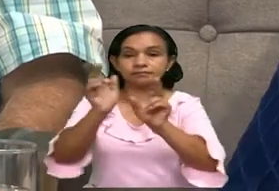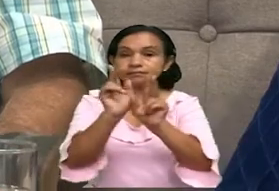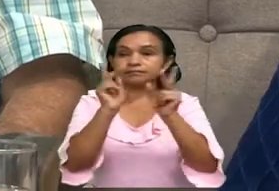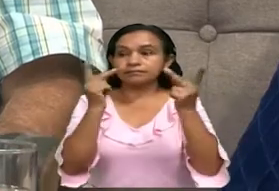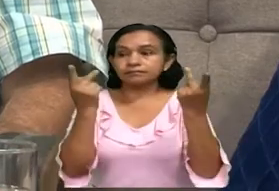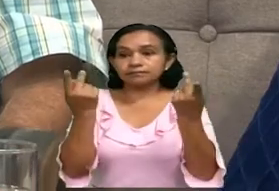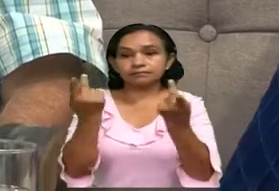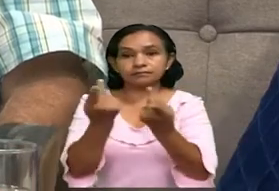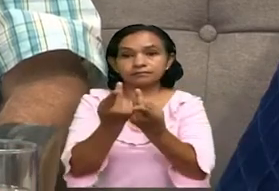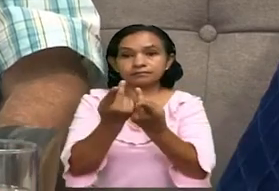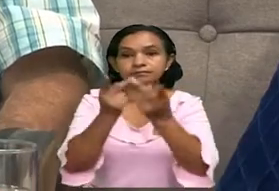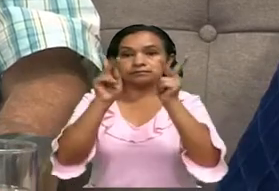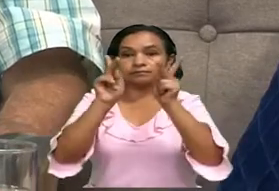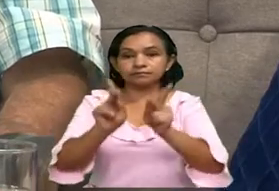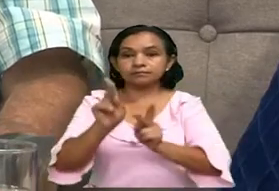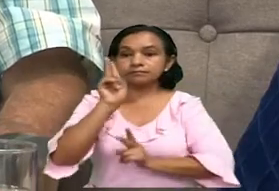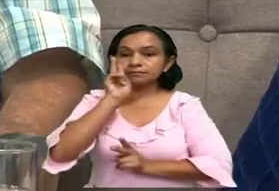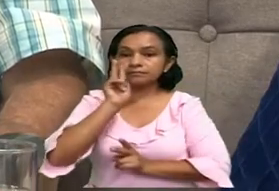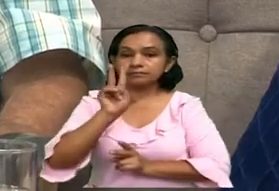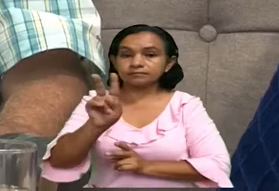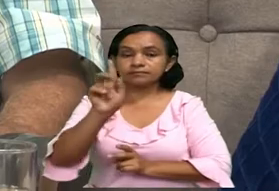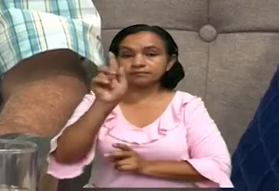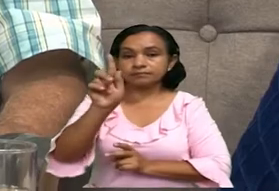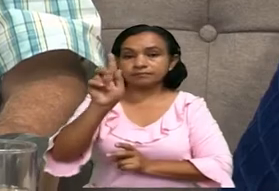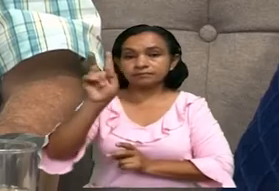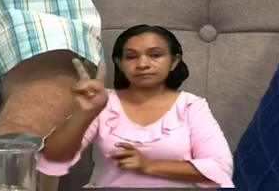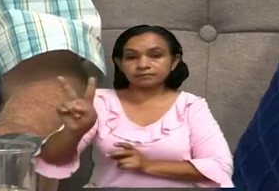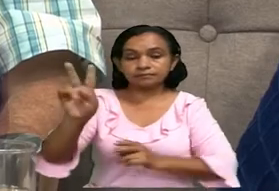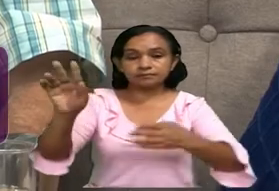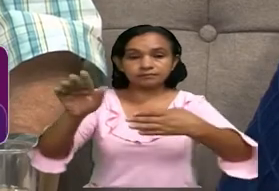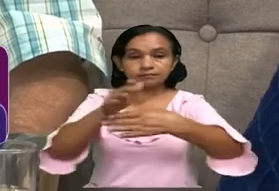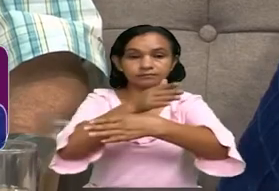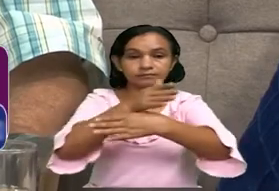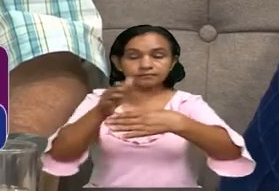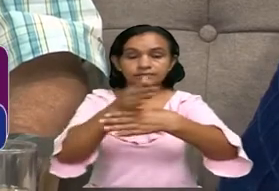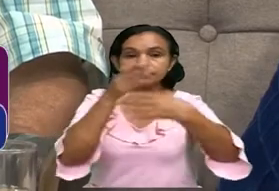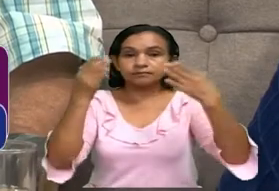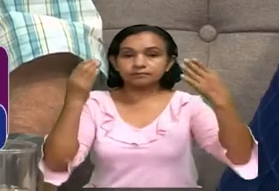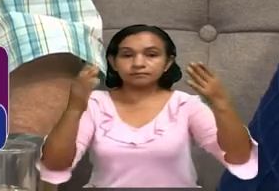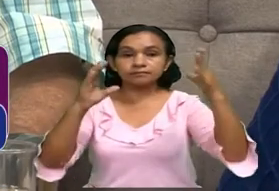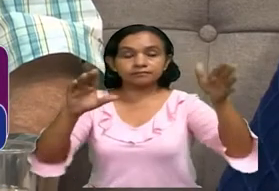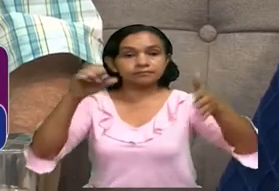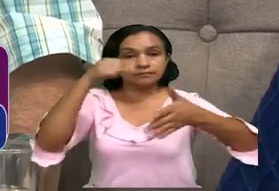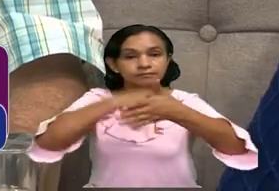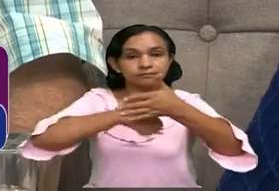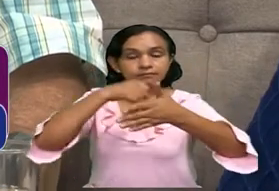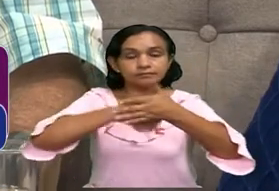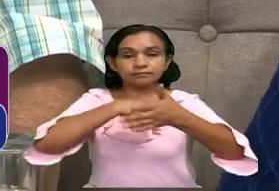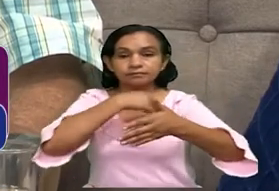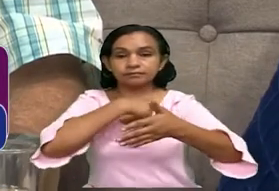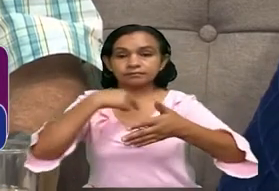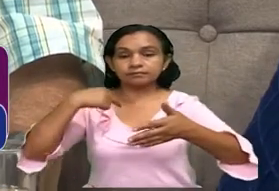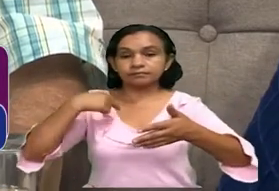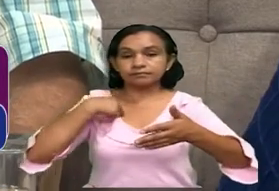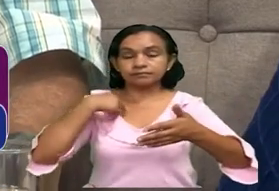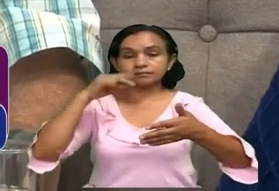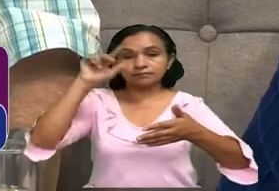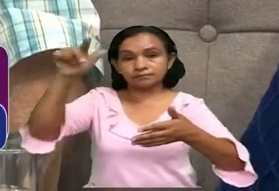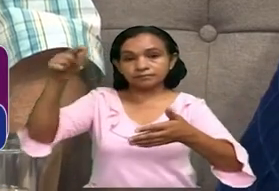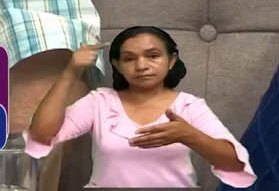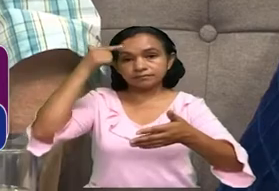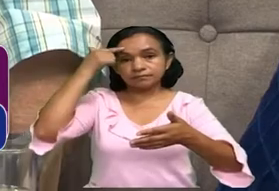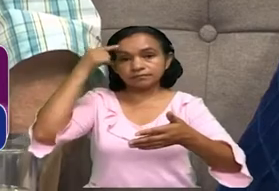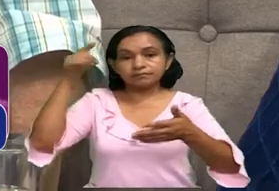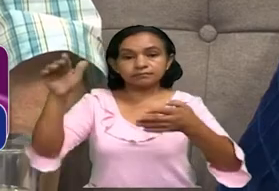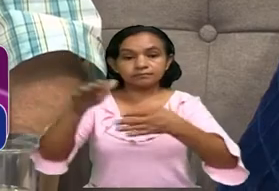los televidentes, las apreciaciones que tenemos sobre el esfuerzo que viene desarrollando nuestro gobierno y